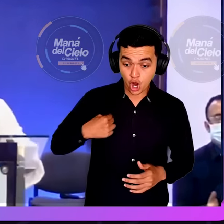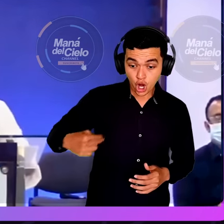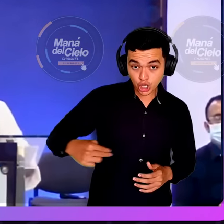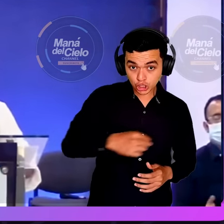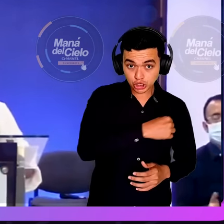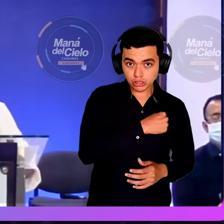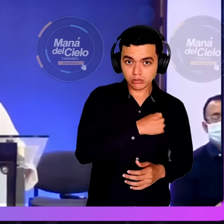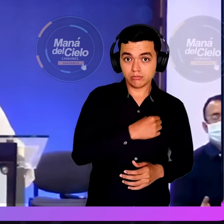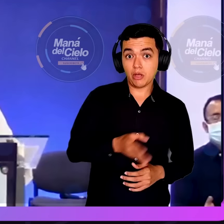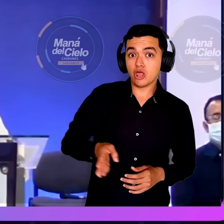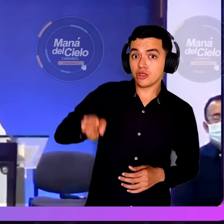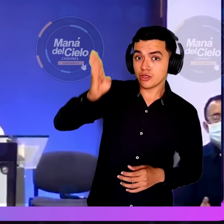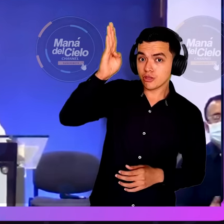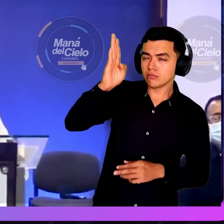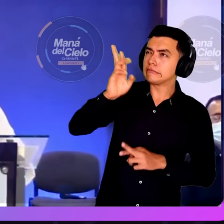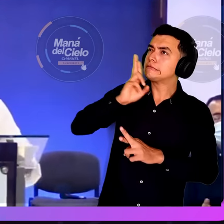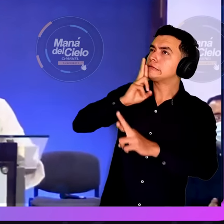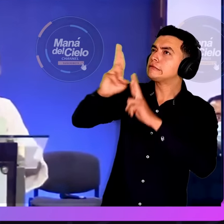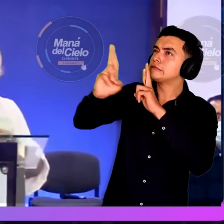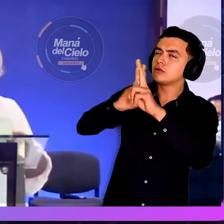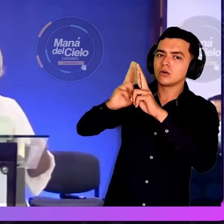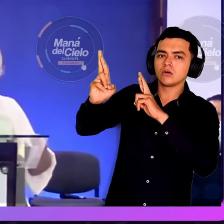¡Ayúdanos!